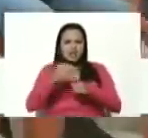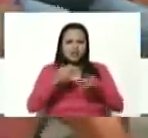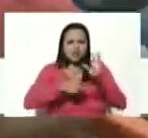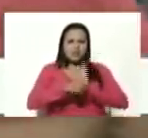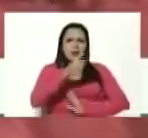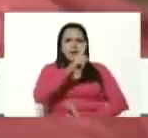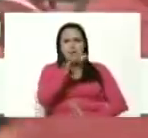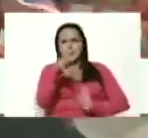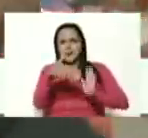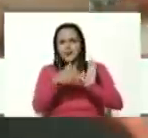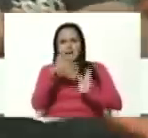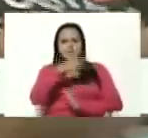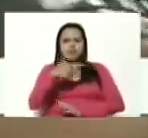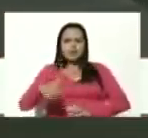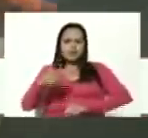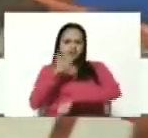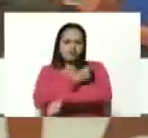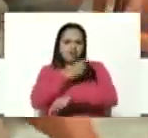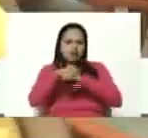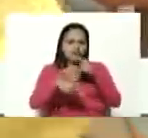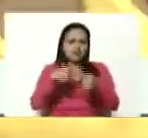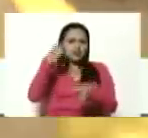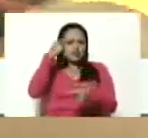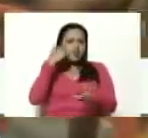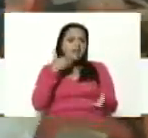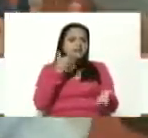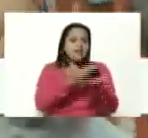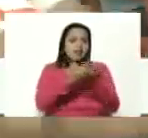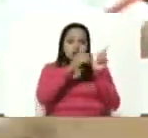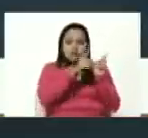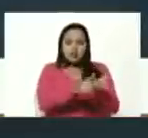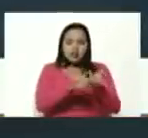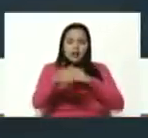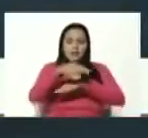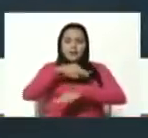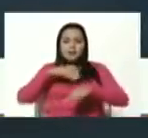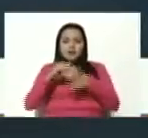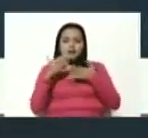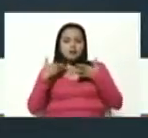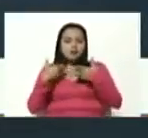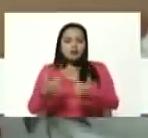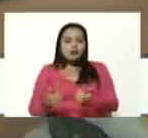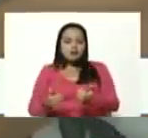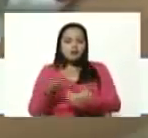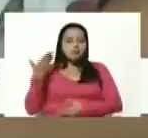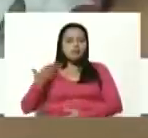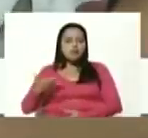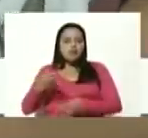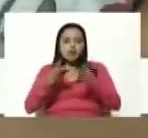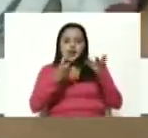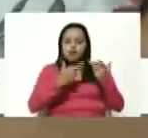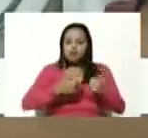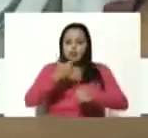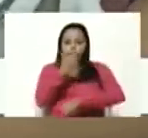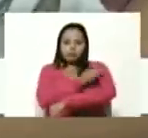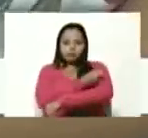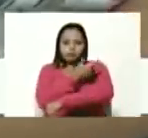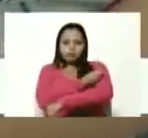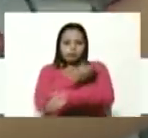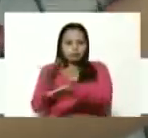por día. Le doy las gracias a usted, le doy gracias al ministro Carlos Alvarado por el importante número de vacunas que envió al